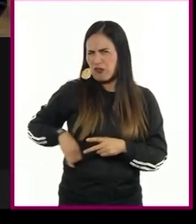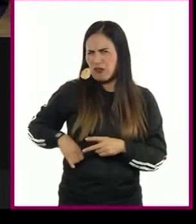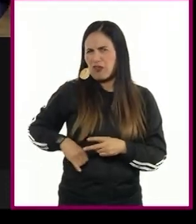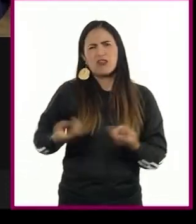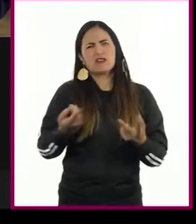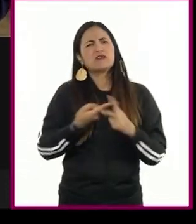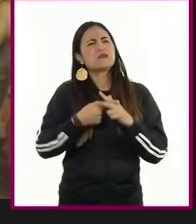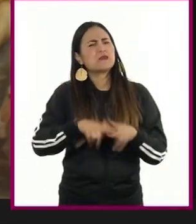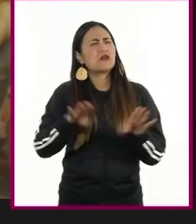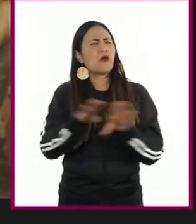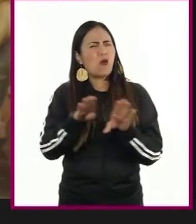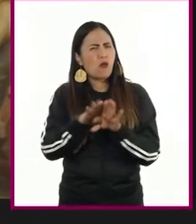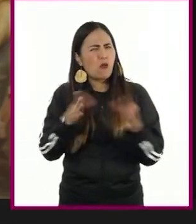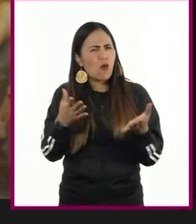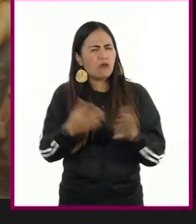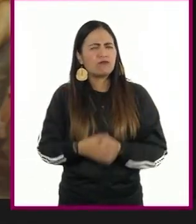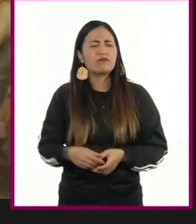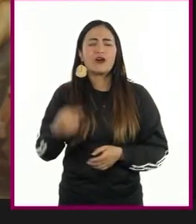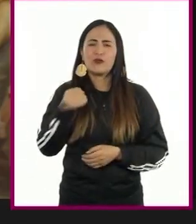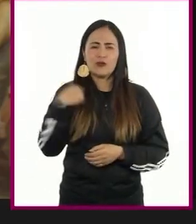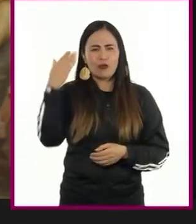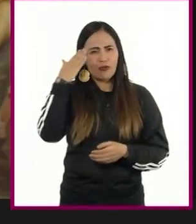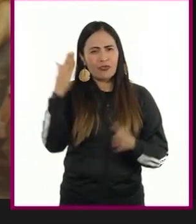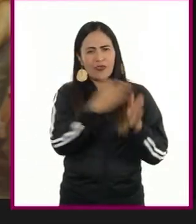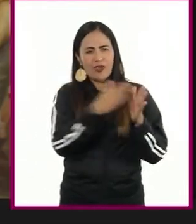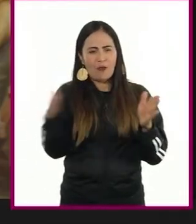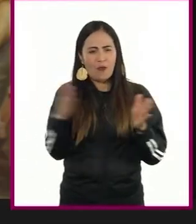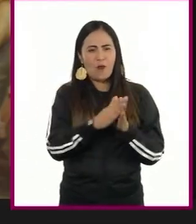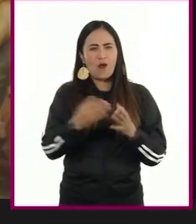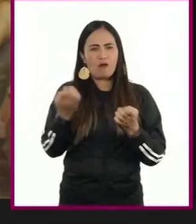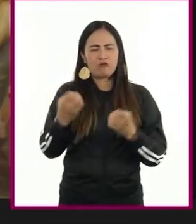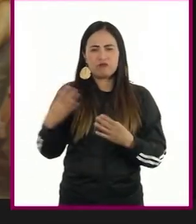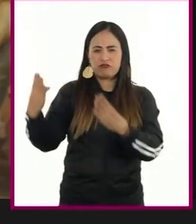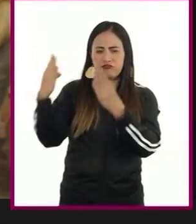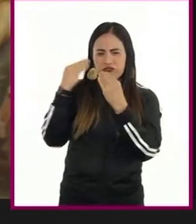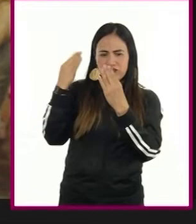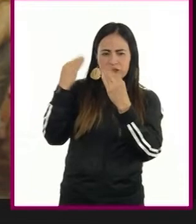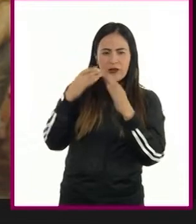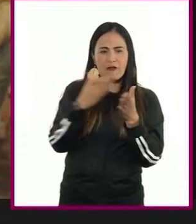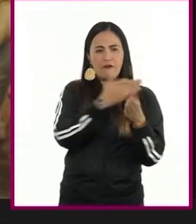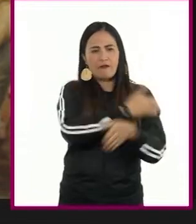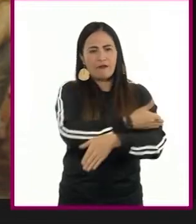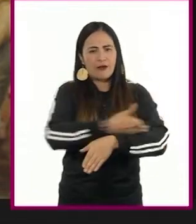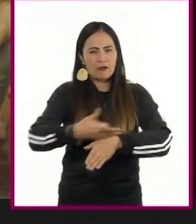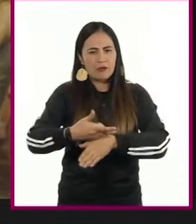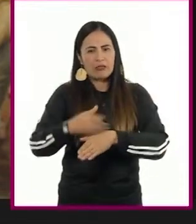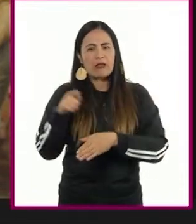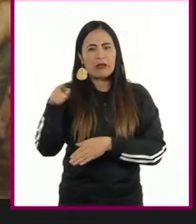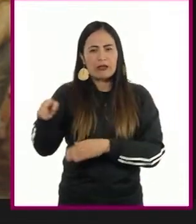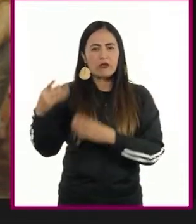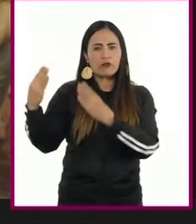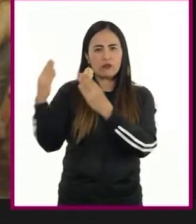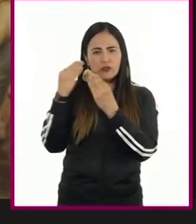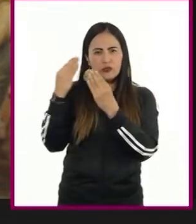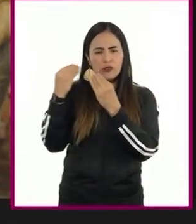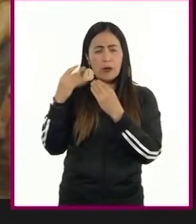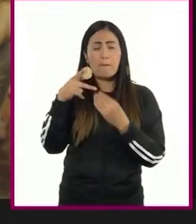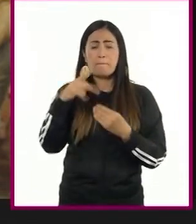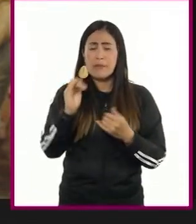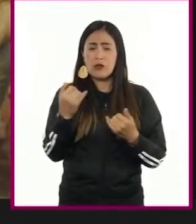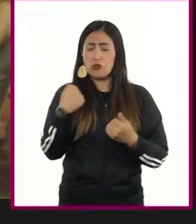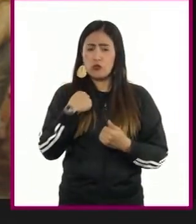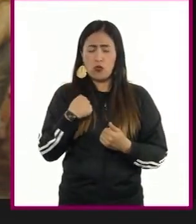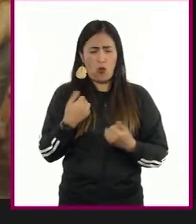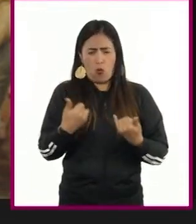ellas? Fue durante mi educación, gracias a la familia Belfocci, pero siempre, desde muy joven,